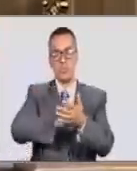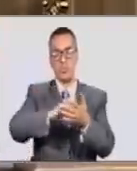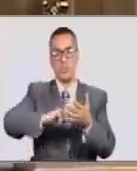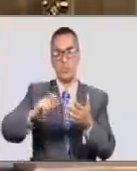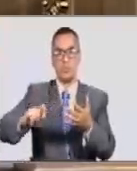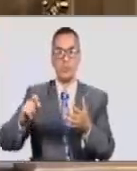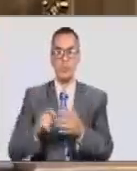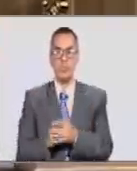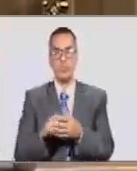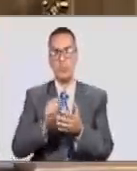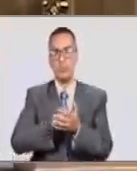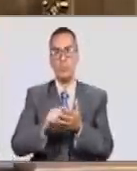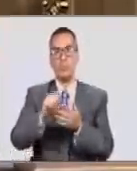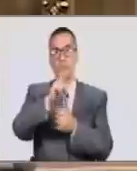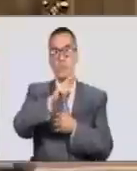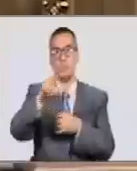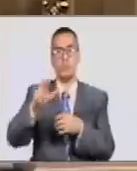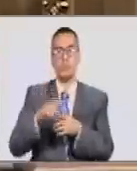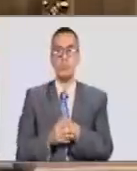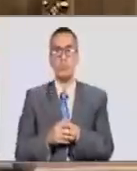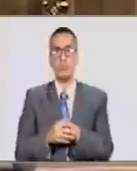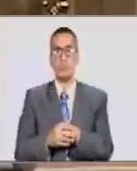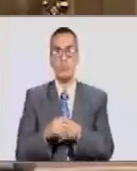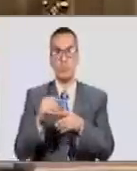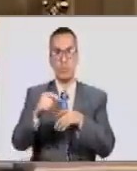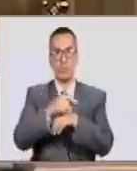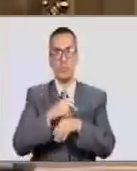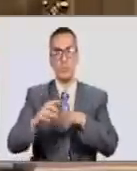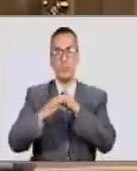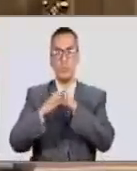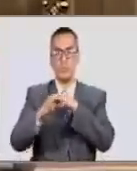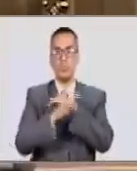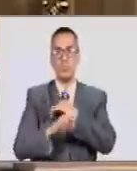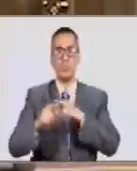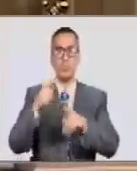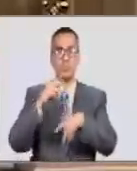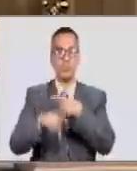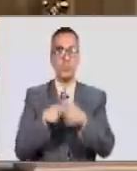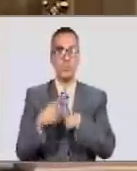siguientes términos. Artículo 23. Los estados y municipios